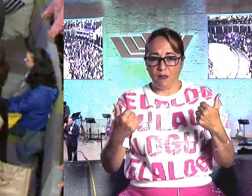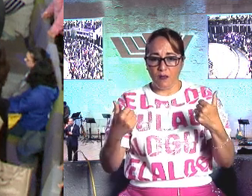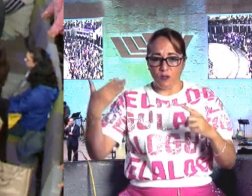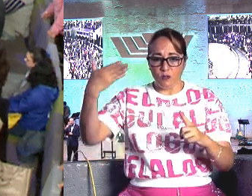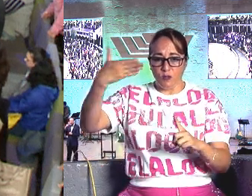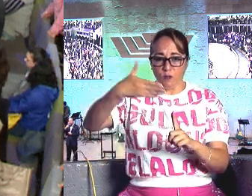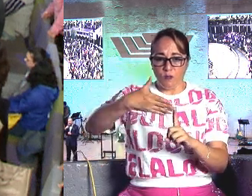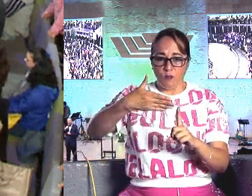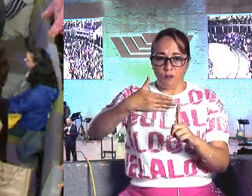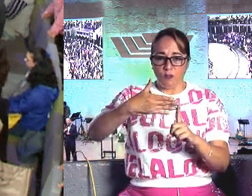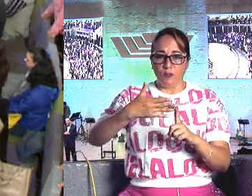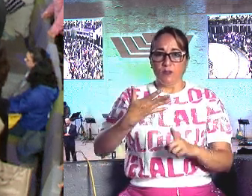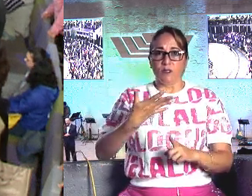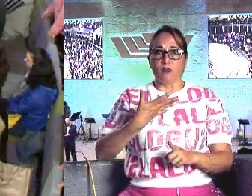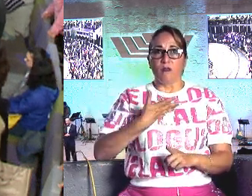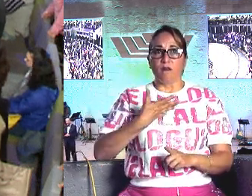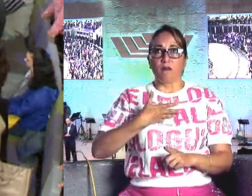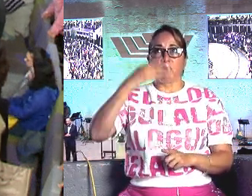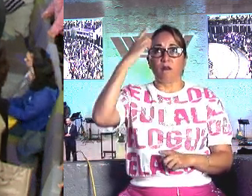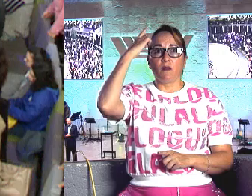Dios tiene para mi vida.